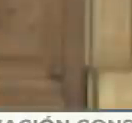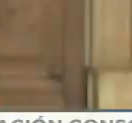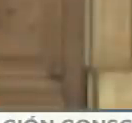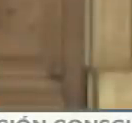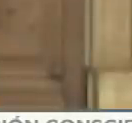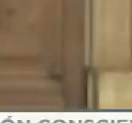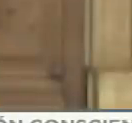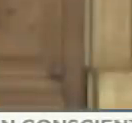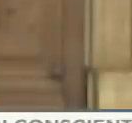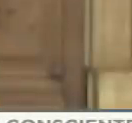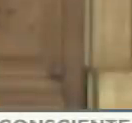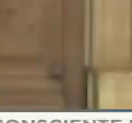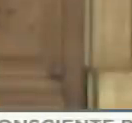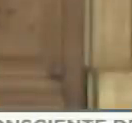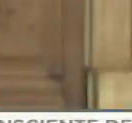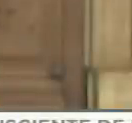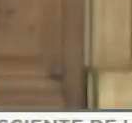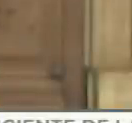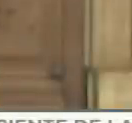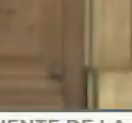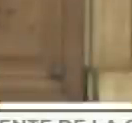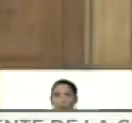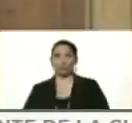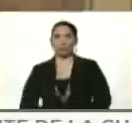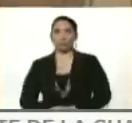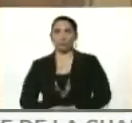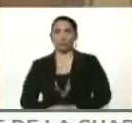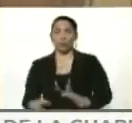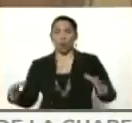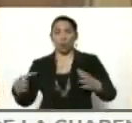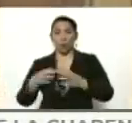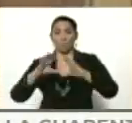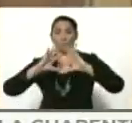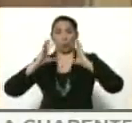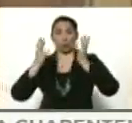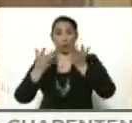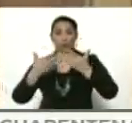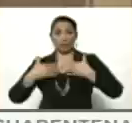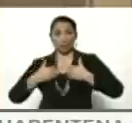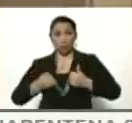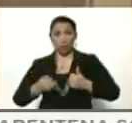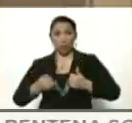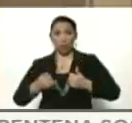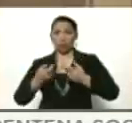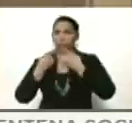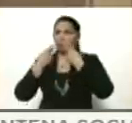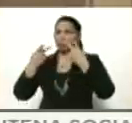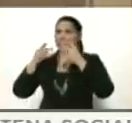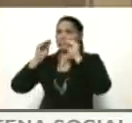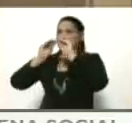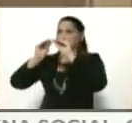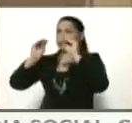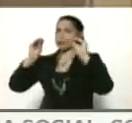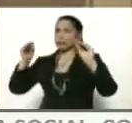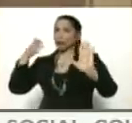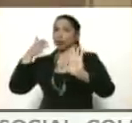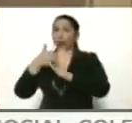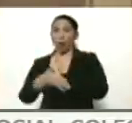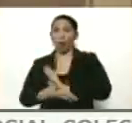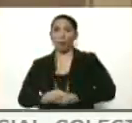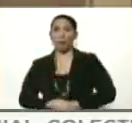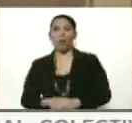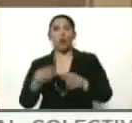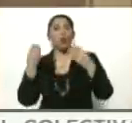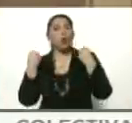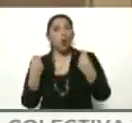nivel mundial, por eso la Organización Mundial de la Salud ha lanzado la alerta sobre cómo